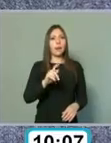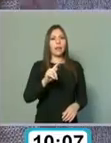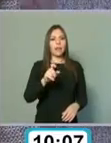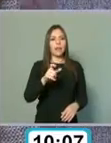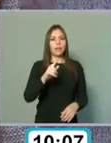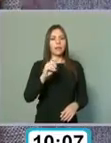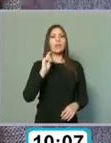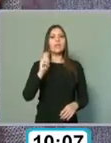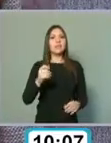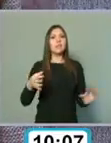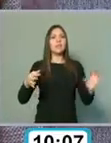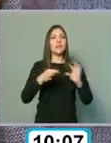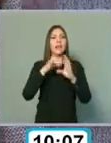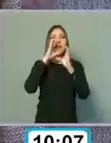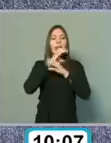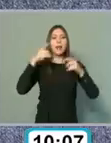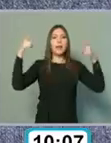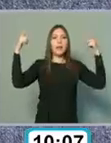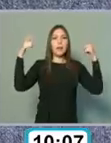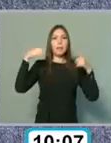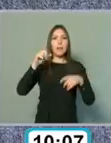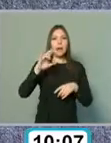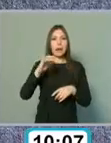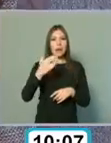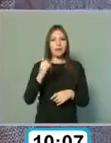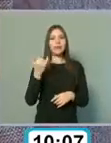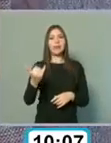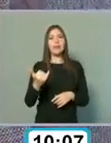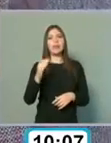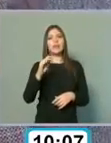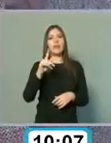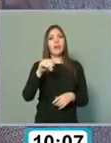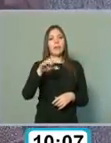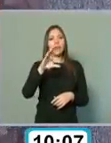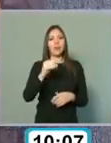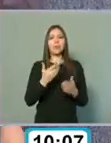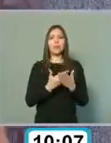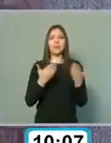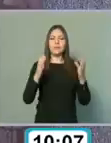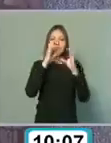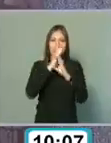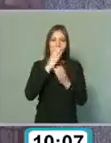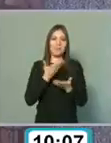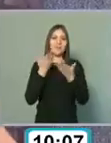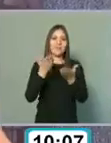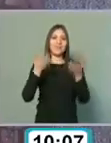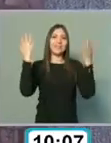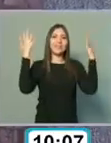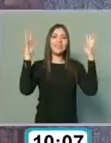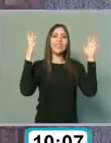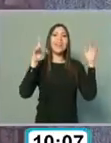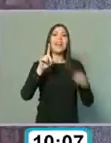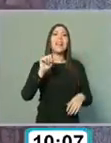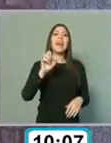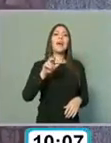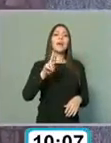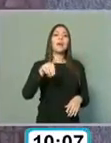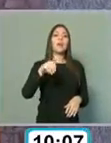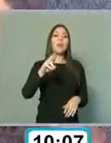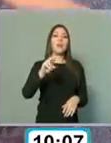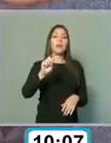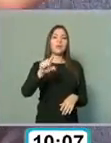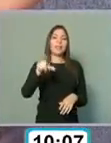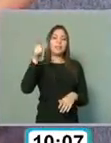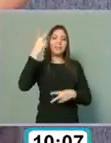y flamenco. Bueno, ¿ahorita qué nos vas a cantar? ¿Con qué pretexto? Pues adelante, venga, ese es el tema. Ella es La Rumorosa y arriba